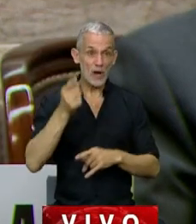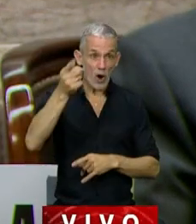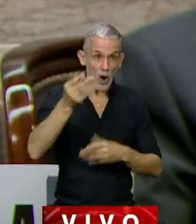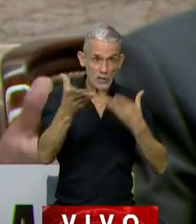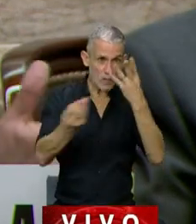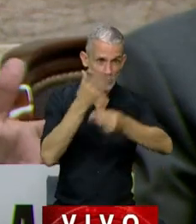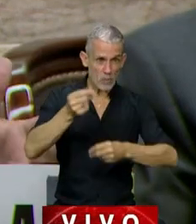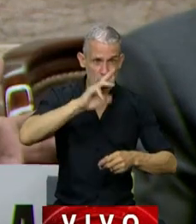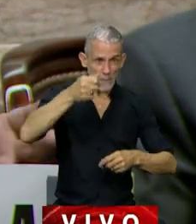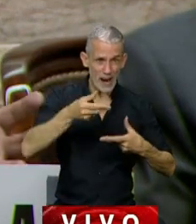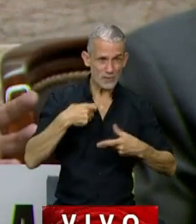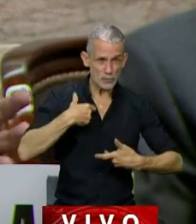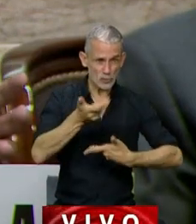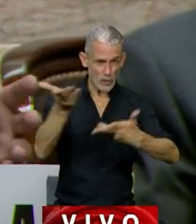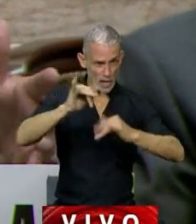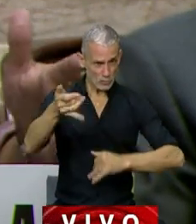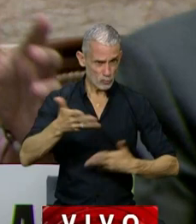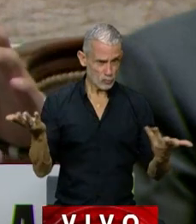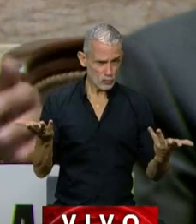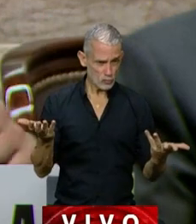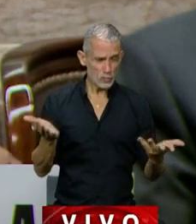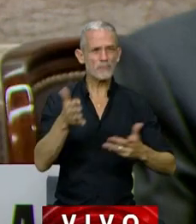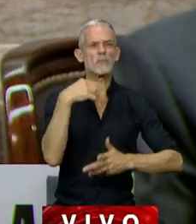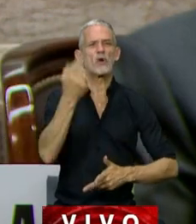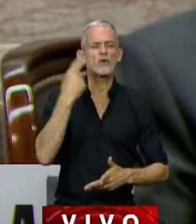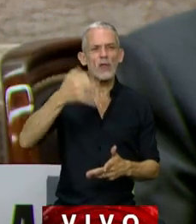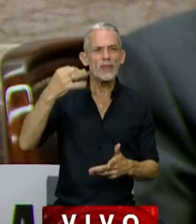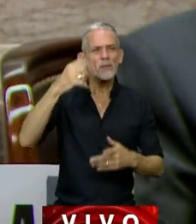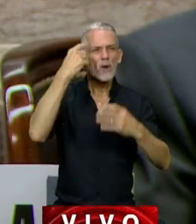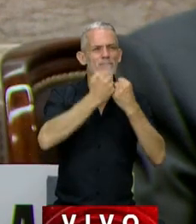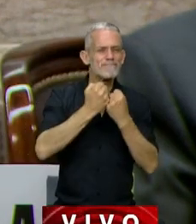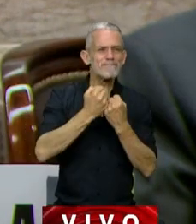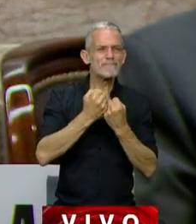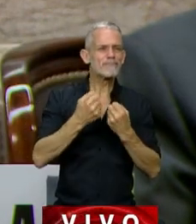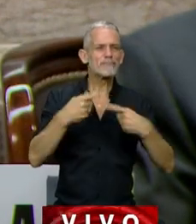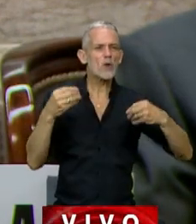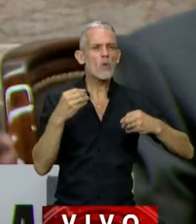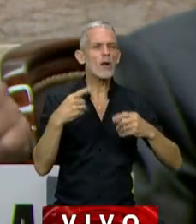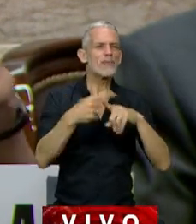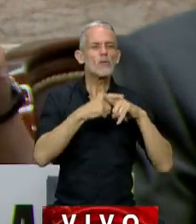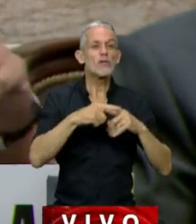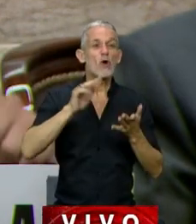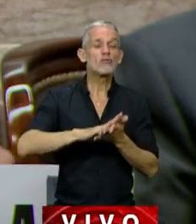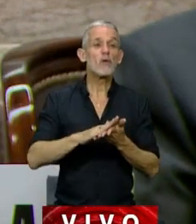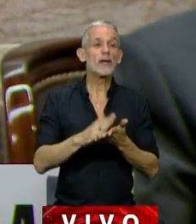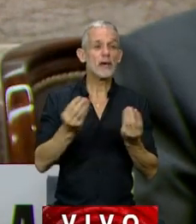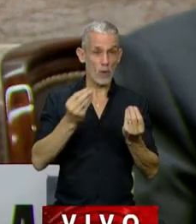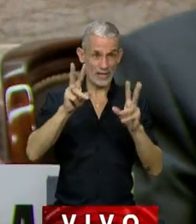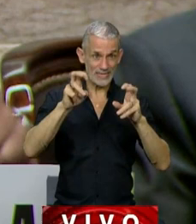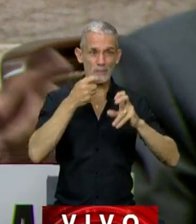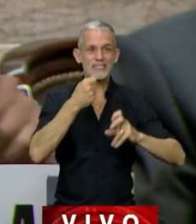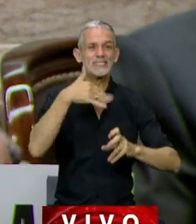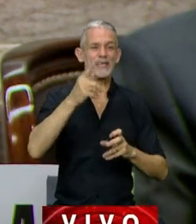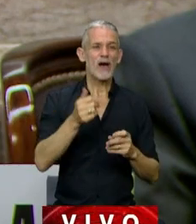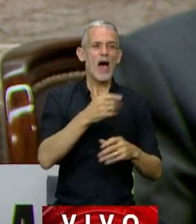ayuda social? Nadie. Pero lo que tendríamos que estar discutiendo es si se va a